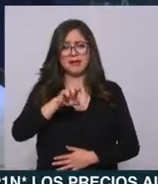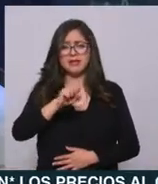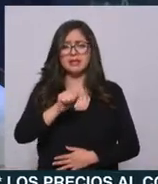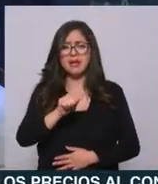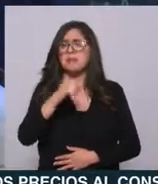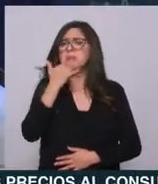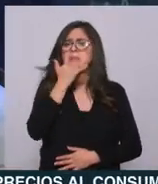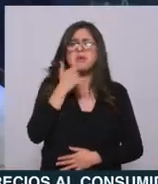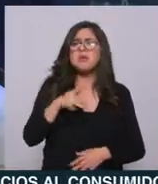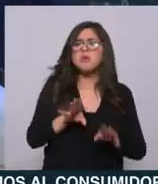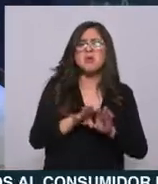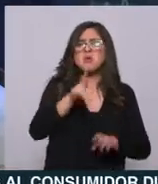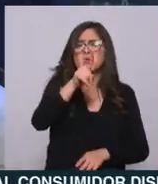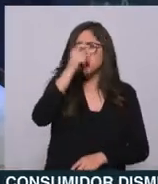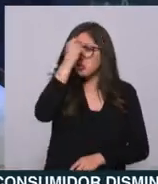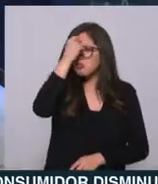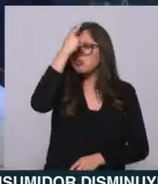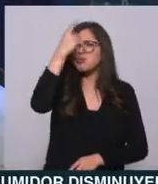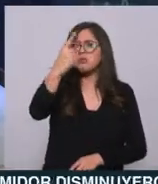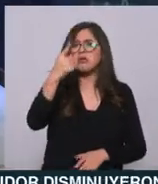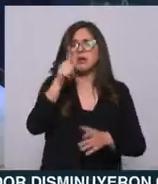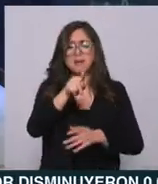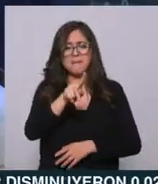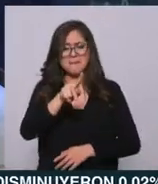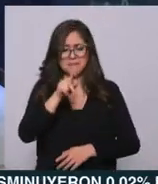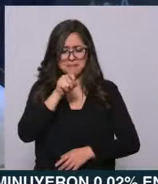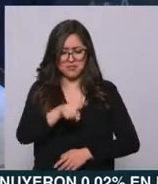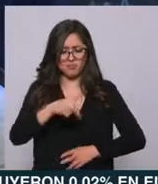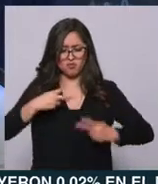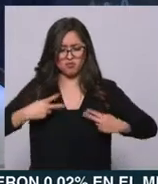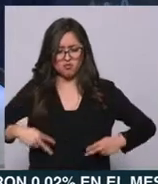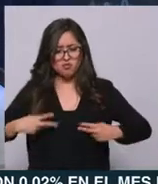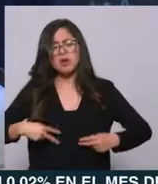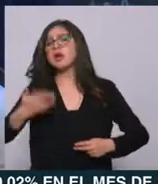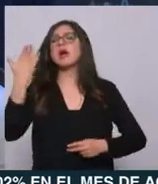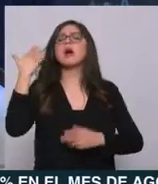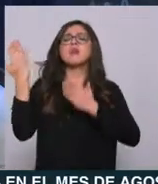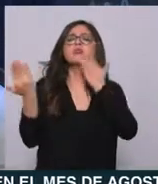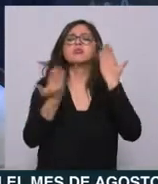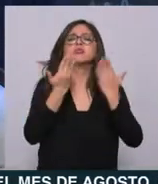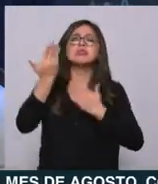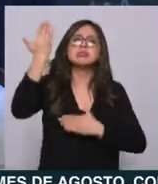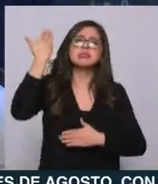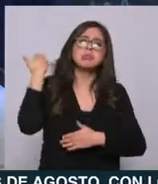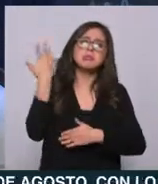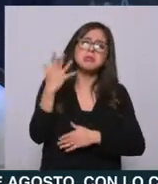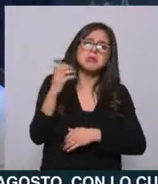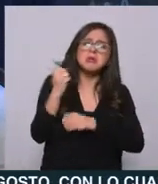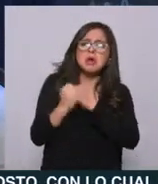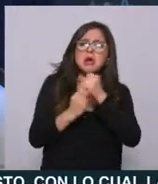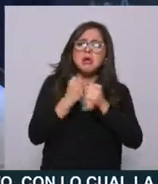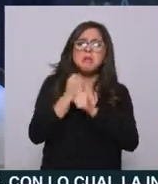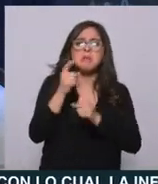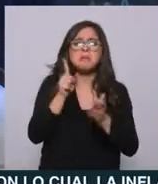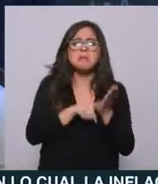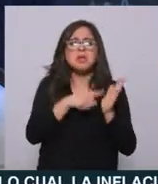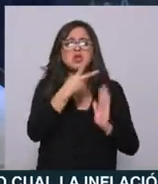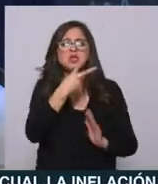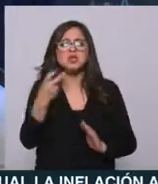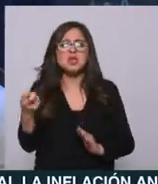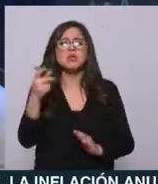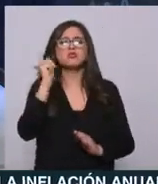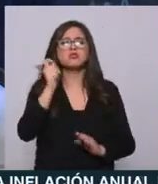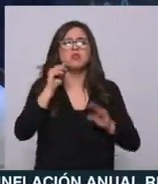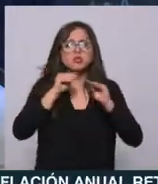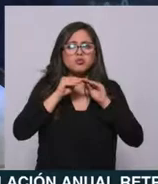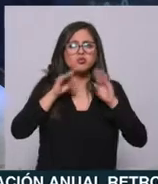vestirse de vikingo, de estudiar lo que hacían los antiguos escandinavos hace, no sé, 1200 años y llevarlo a un festival aquí